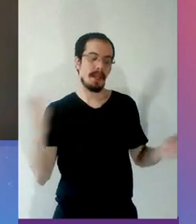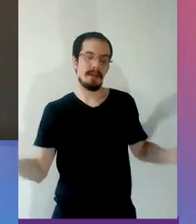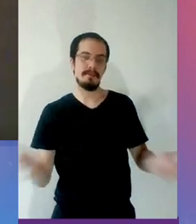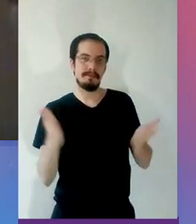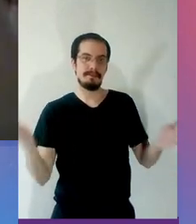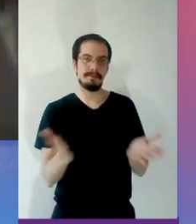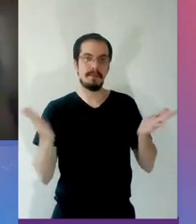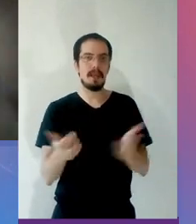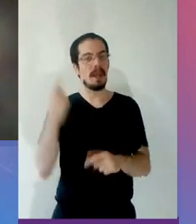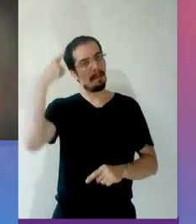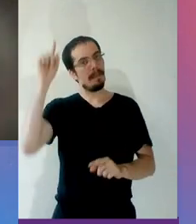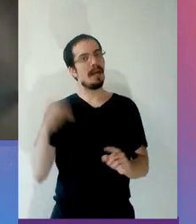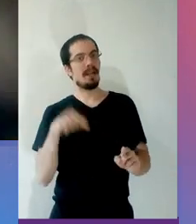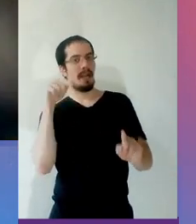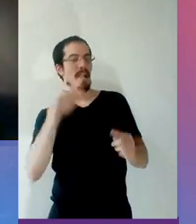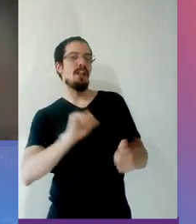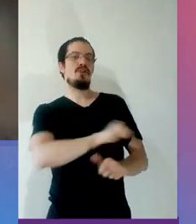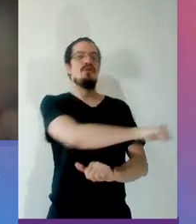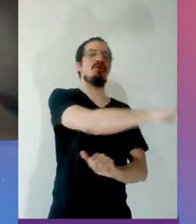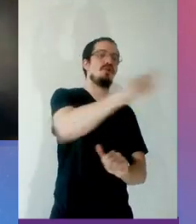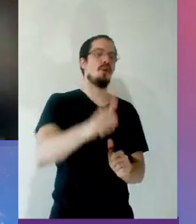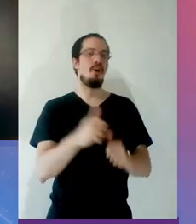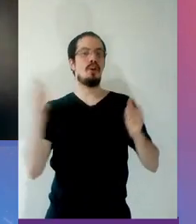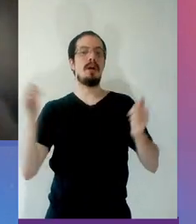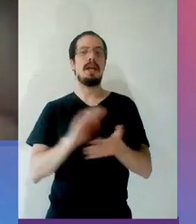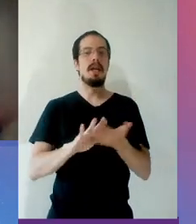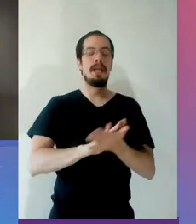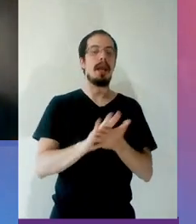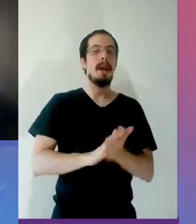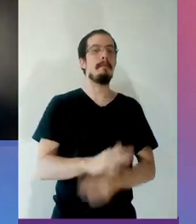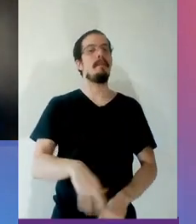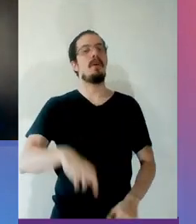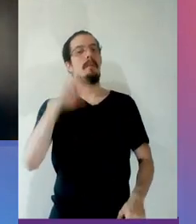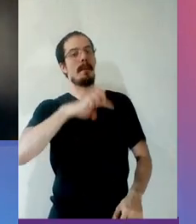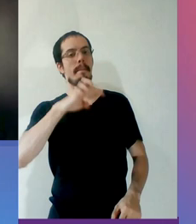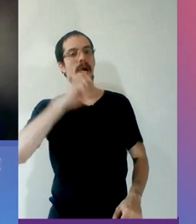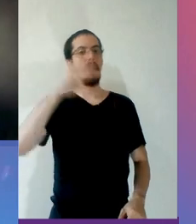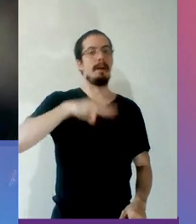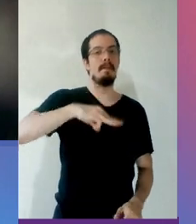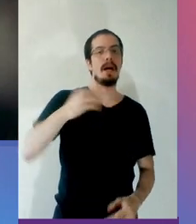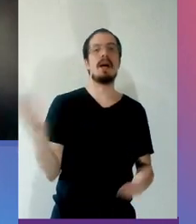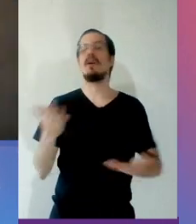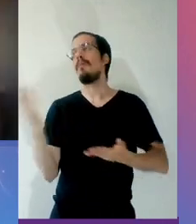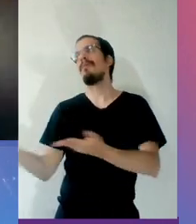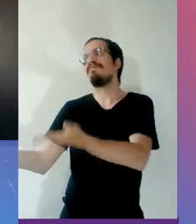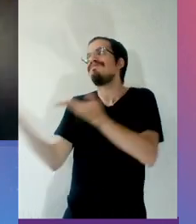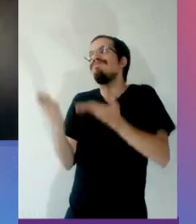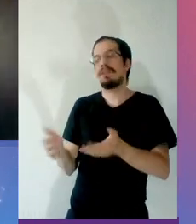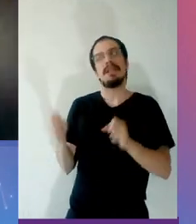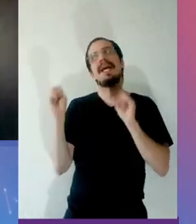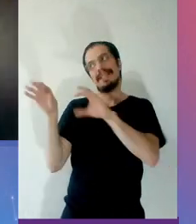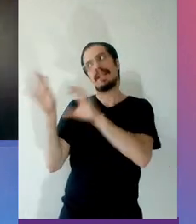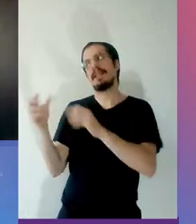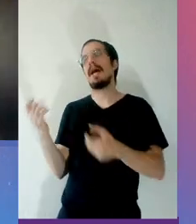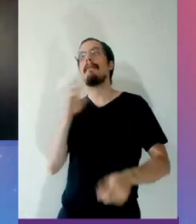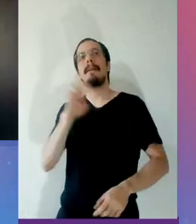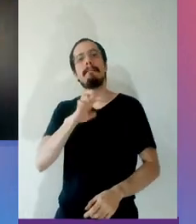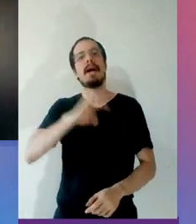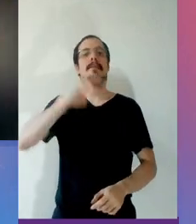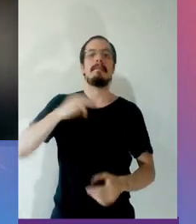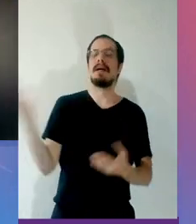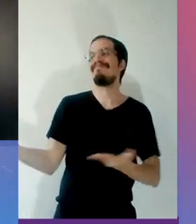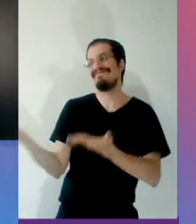niño, empoderar a los papás en la pesquisa, en la intervención, en la estimulación, y nosotros en el fondo también ir apoyando